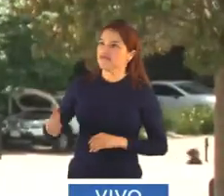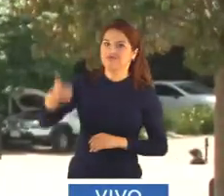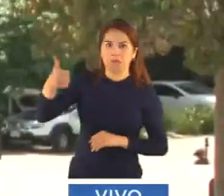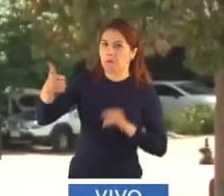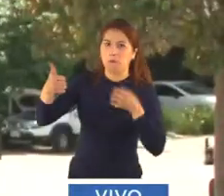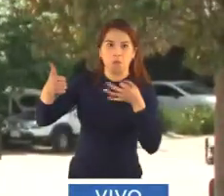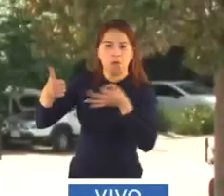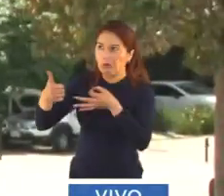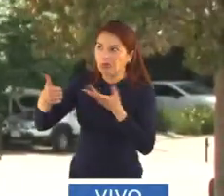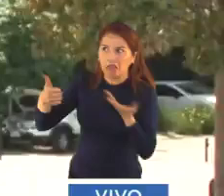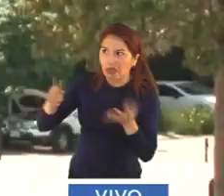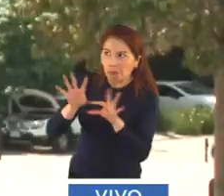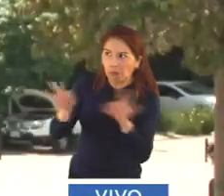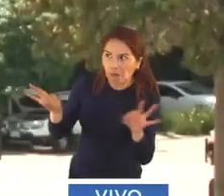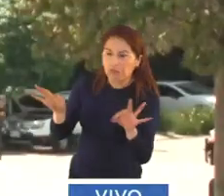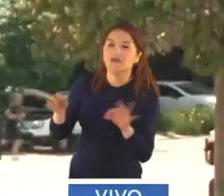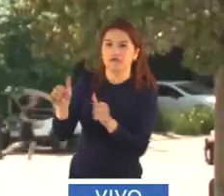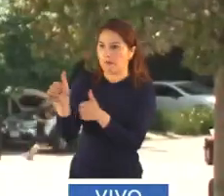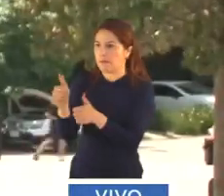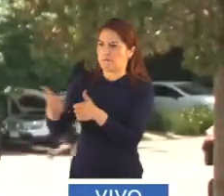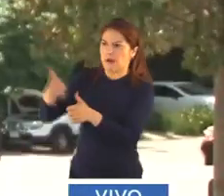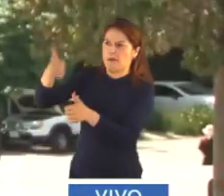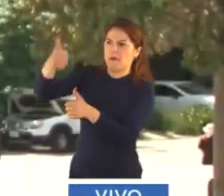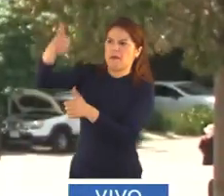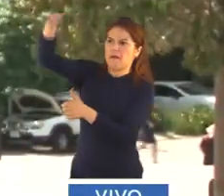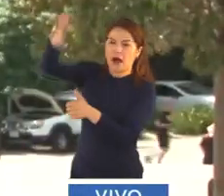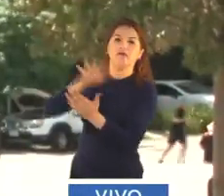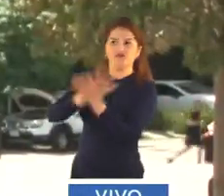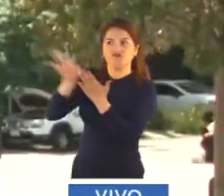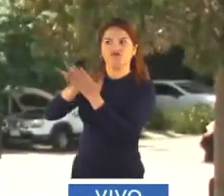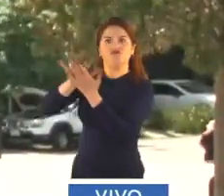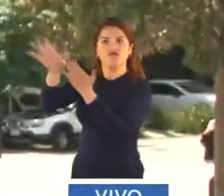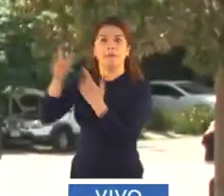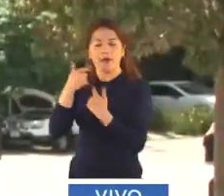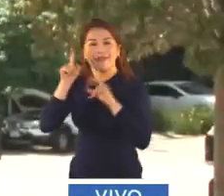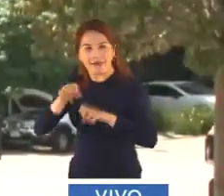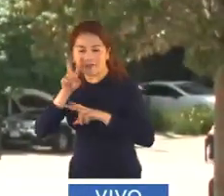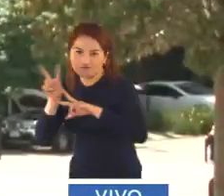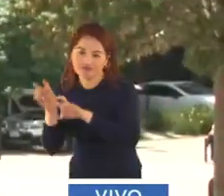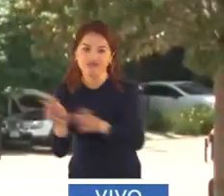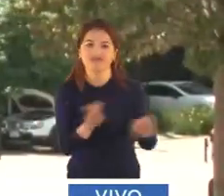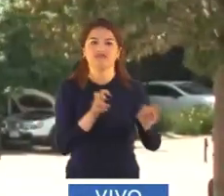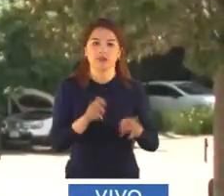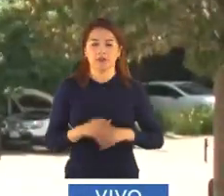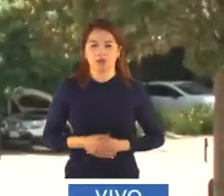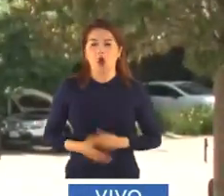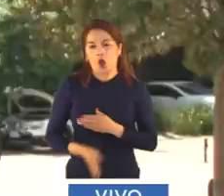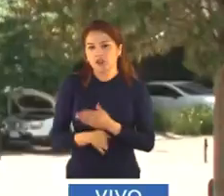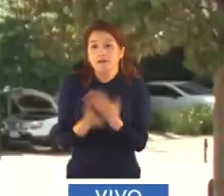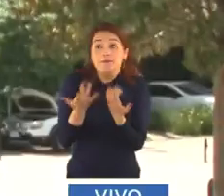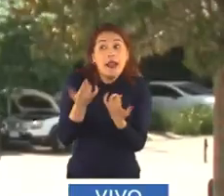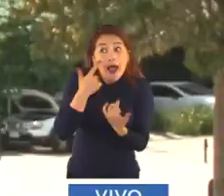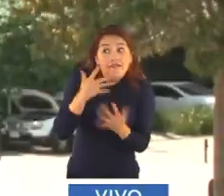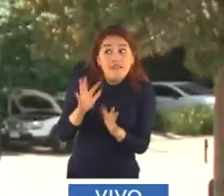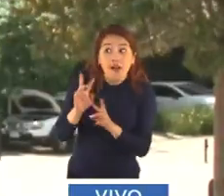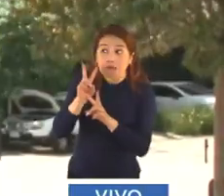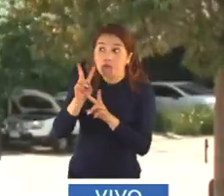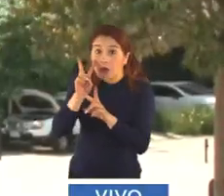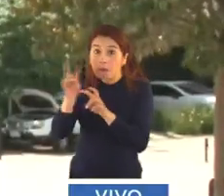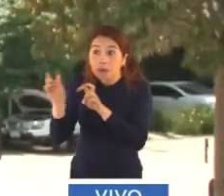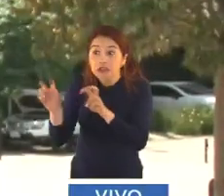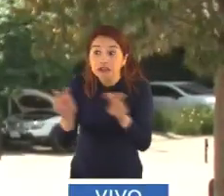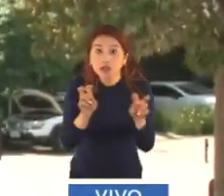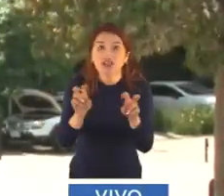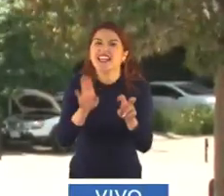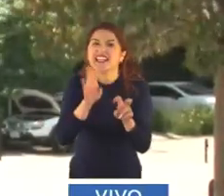ya están en medicina legal. Por supuesto, nosotros seguiremos investigando, pero también estamos a la espera de las investigaciones que tendrá que hacer